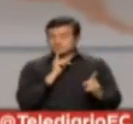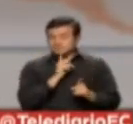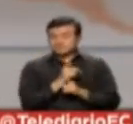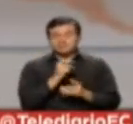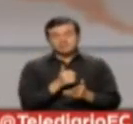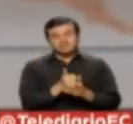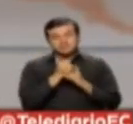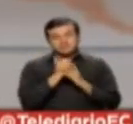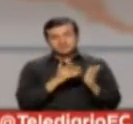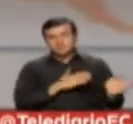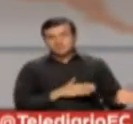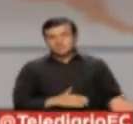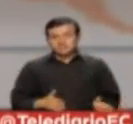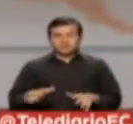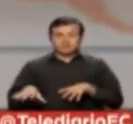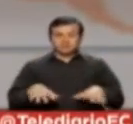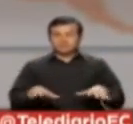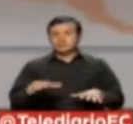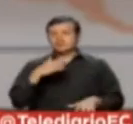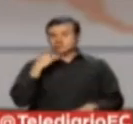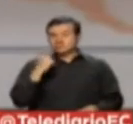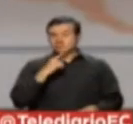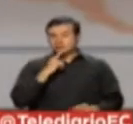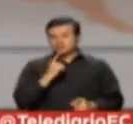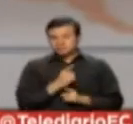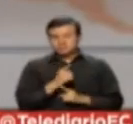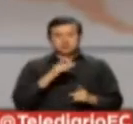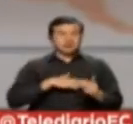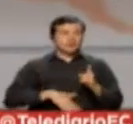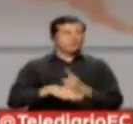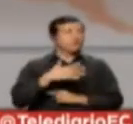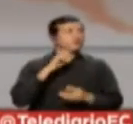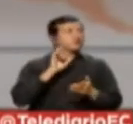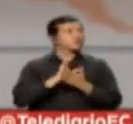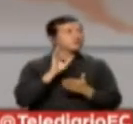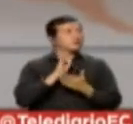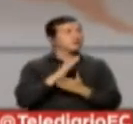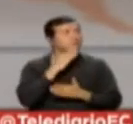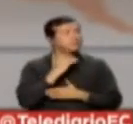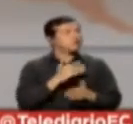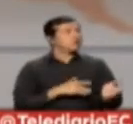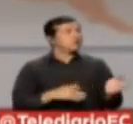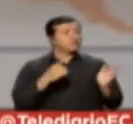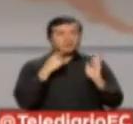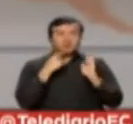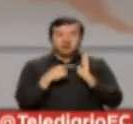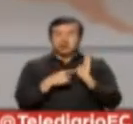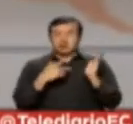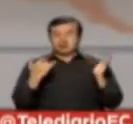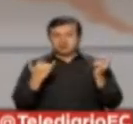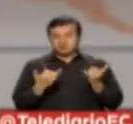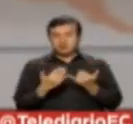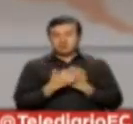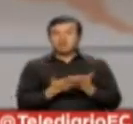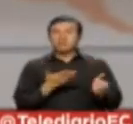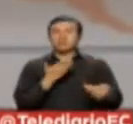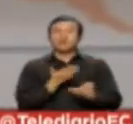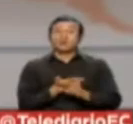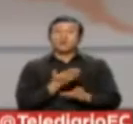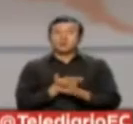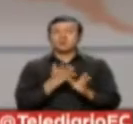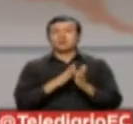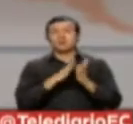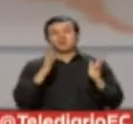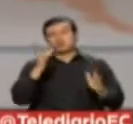ayudan a que las cosas funcionen mejor a que el ambiente escolar funcione mejor por ejemplo el hecho de que ahora se plantee en que no deba haber